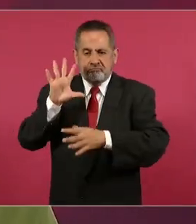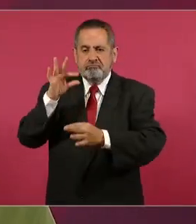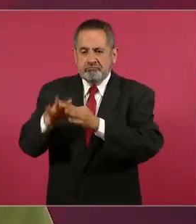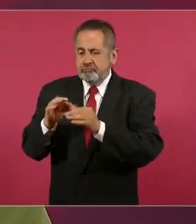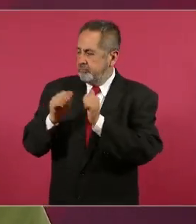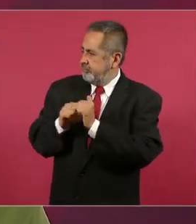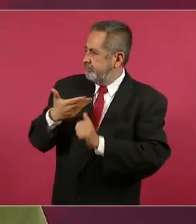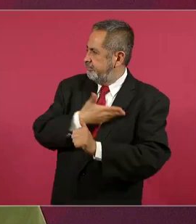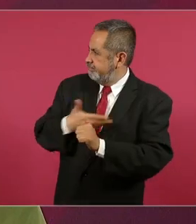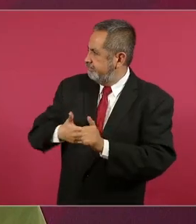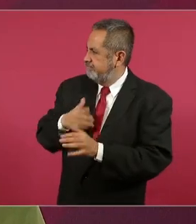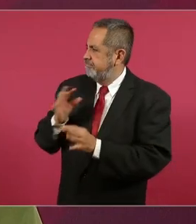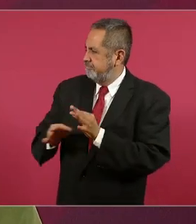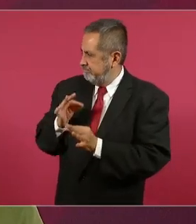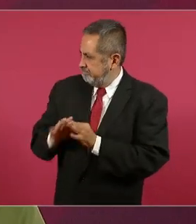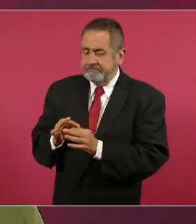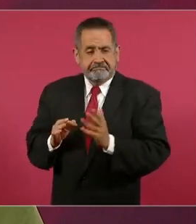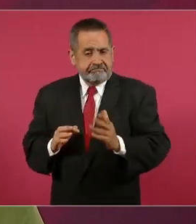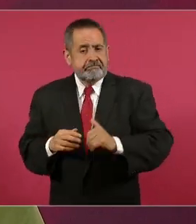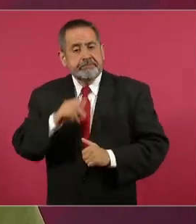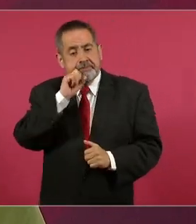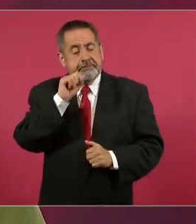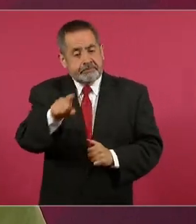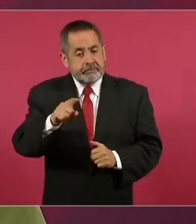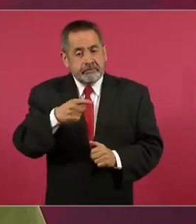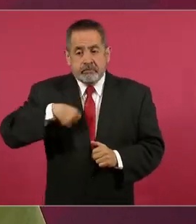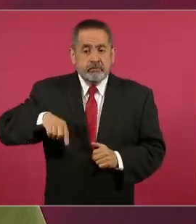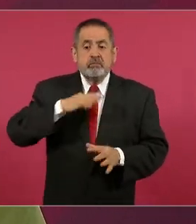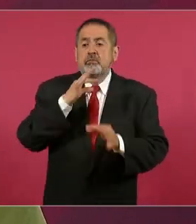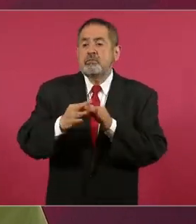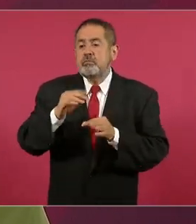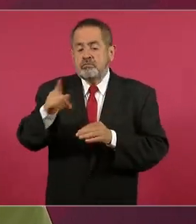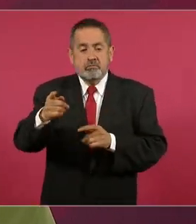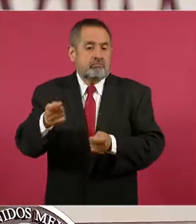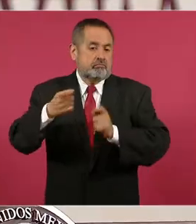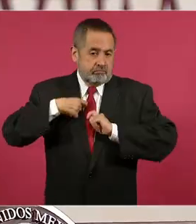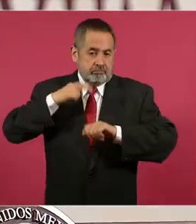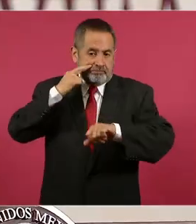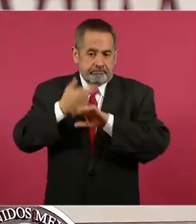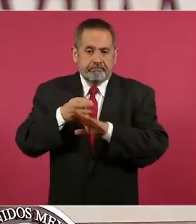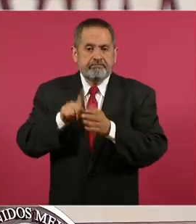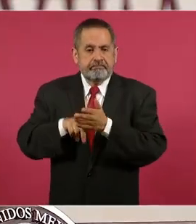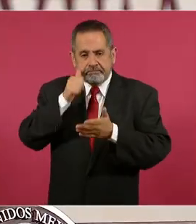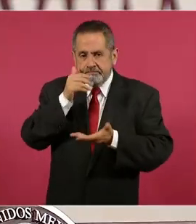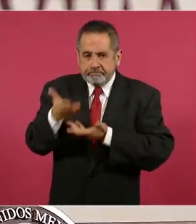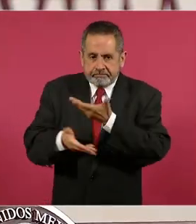señor presidente, pero también pues haber cumplido con el compromiso que tenemos siempre de